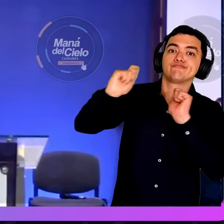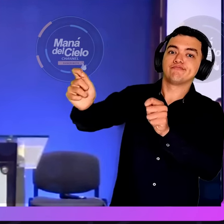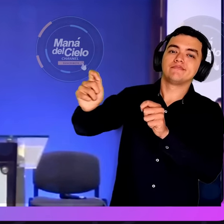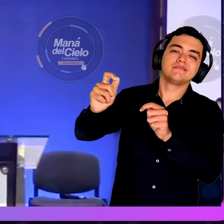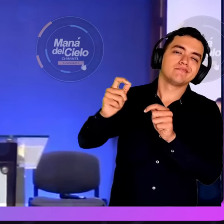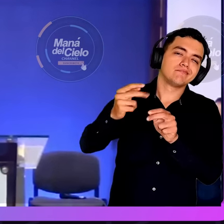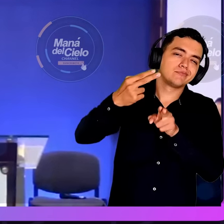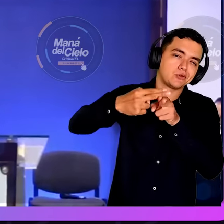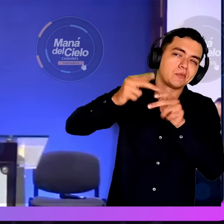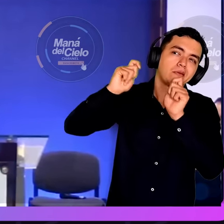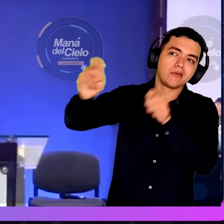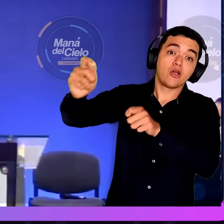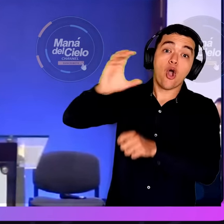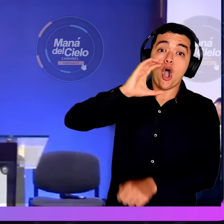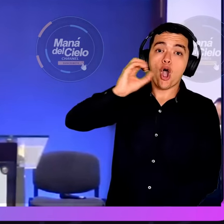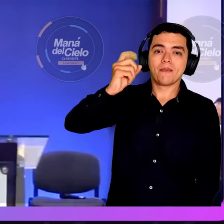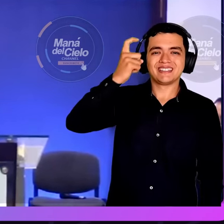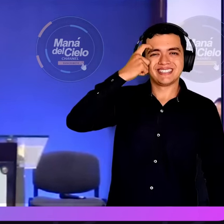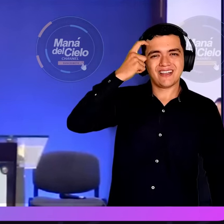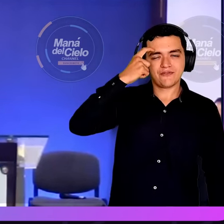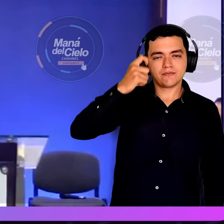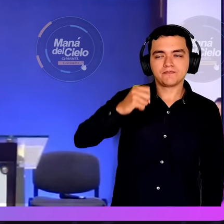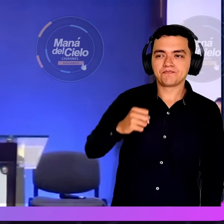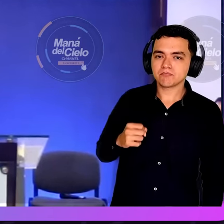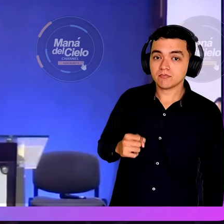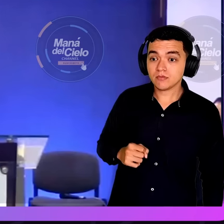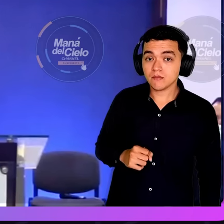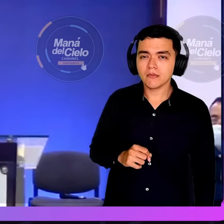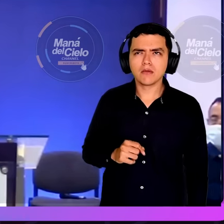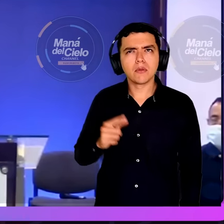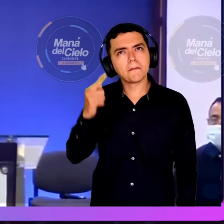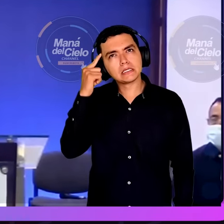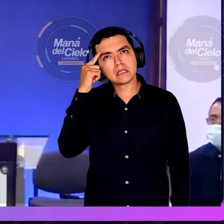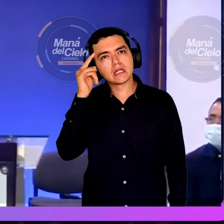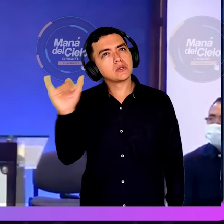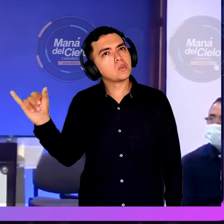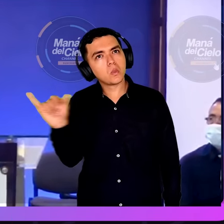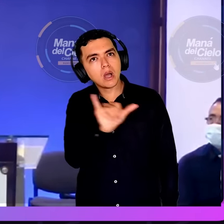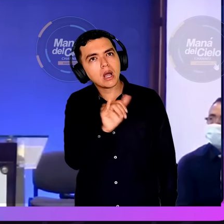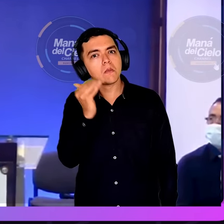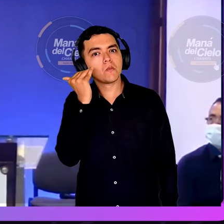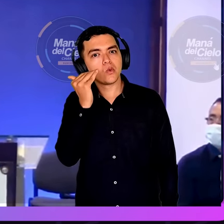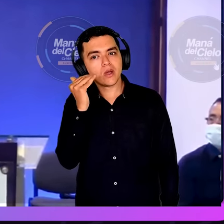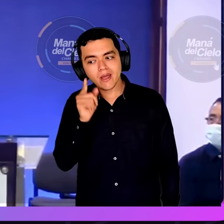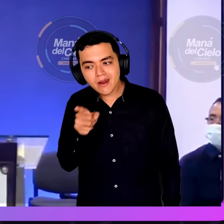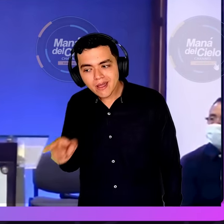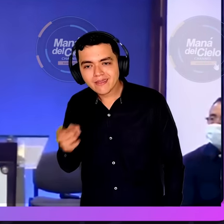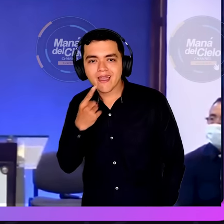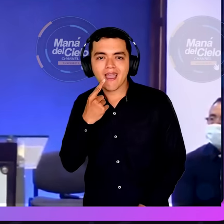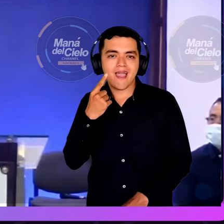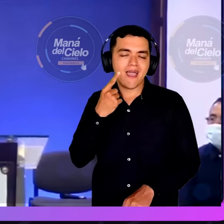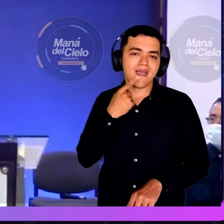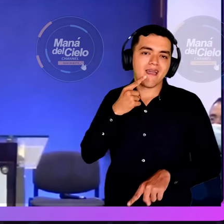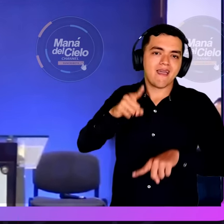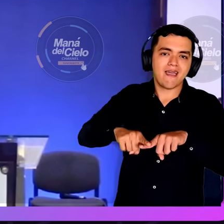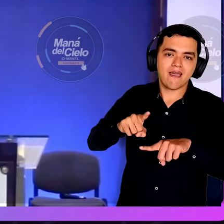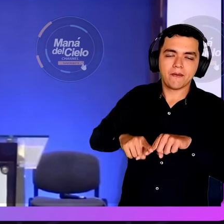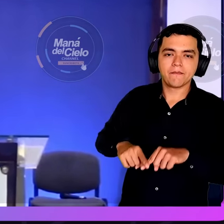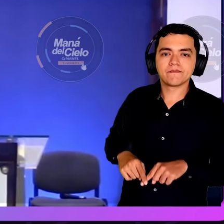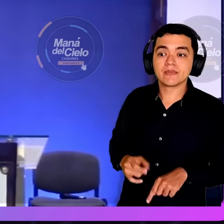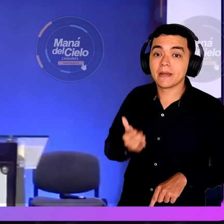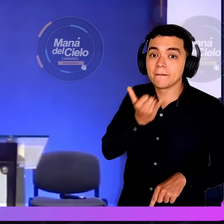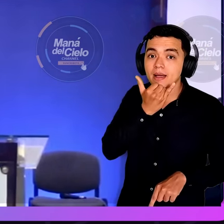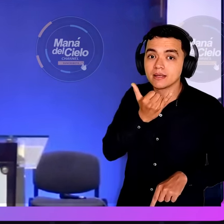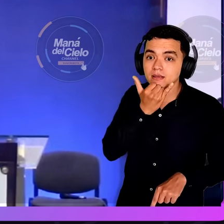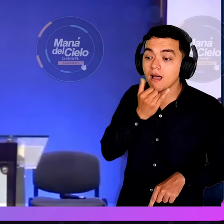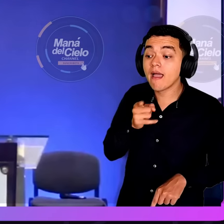muy estudiados. Es decir, ellos tienen una mentalidad, el griego es llamado como hombre sabio, hombre inteligente, y toda esa cultura está dentro de ellos. De